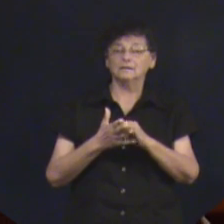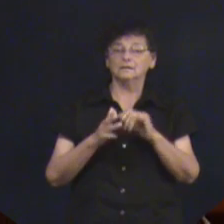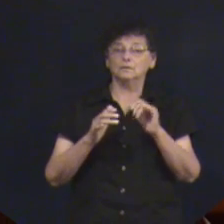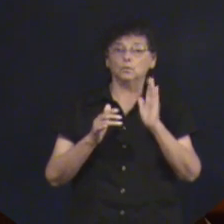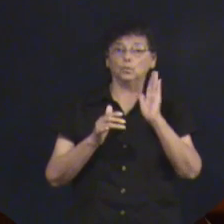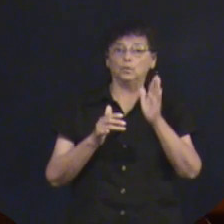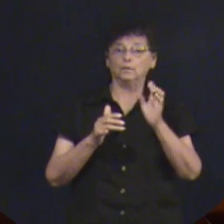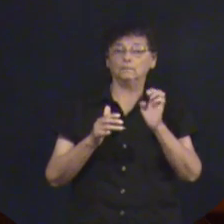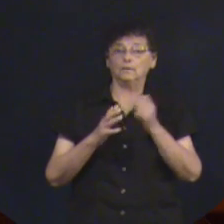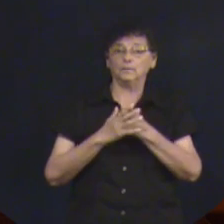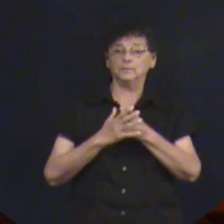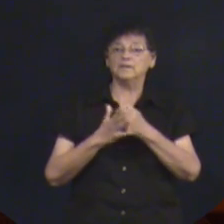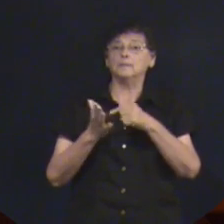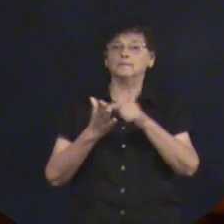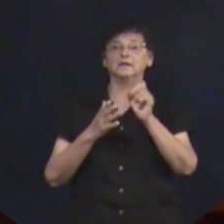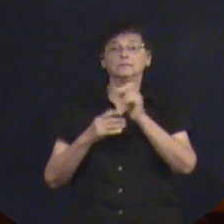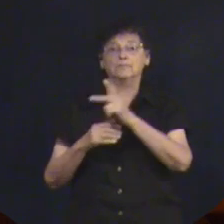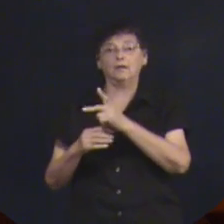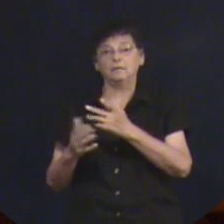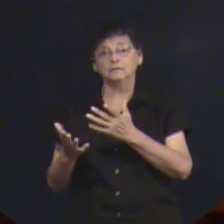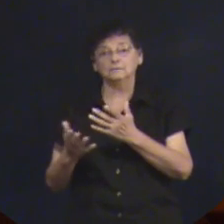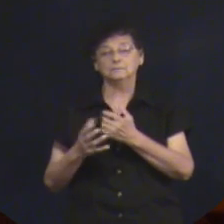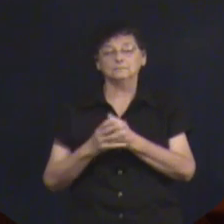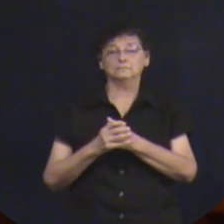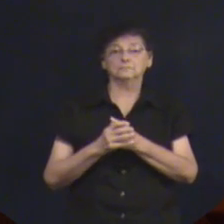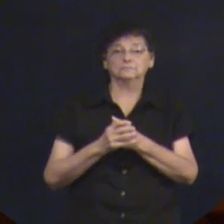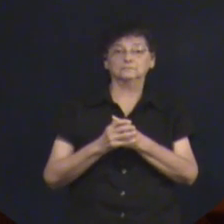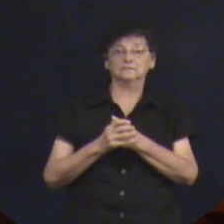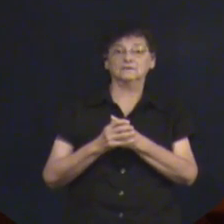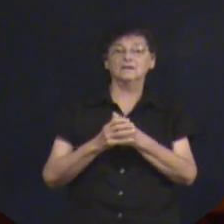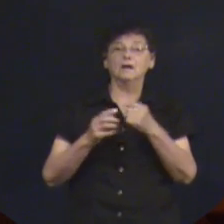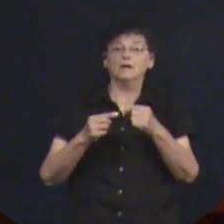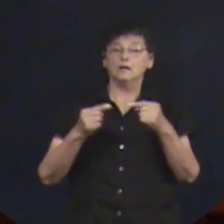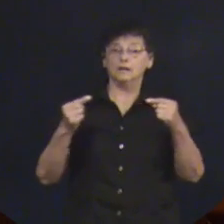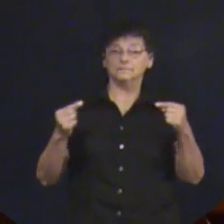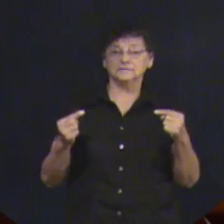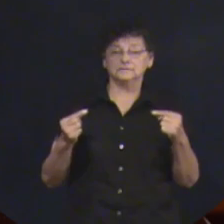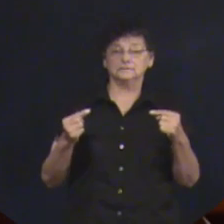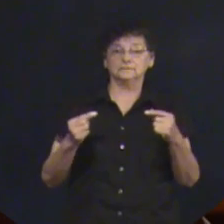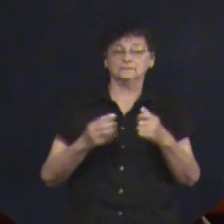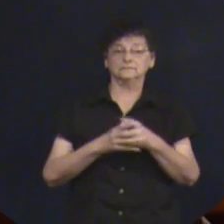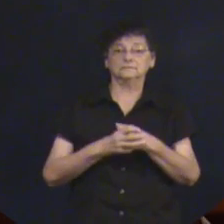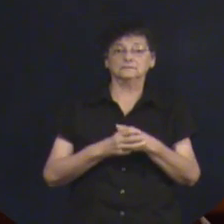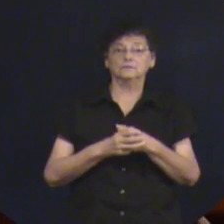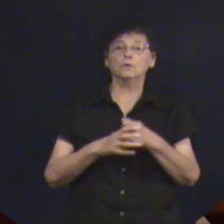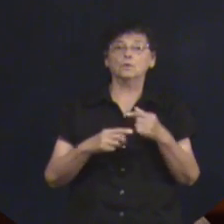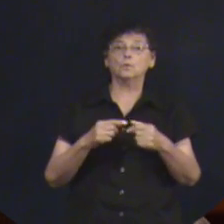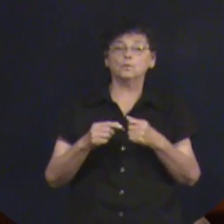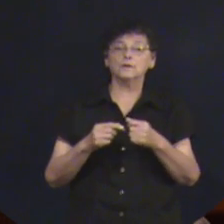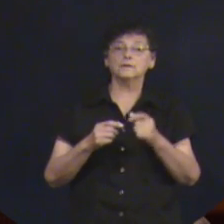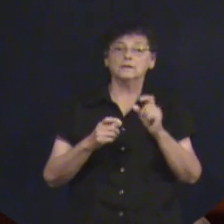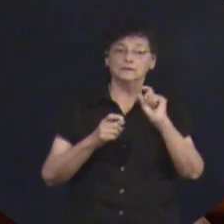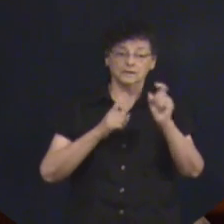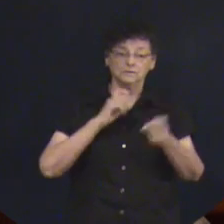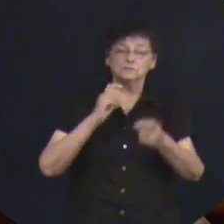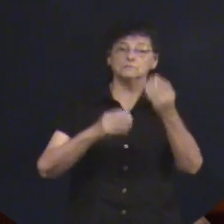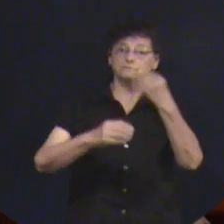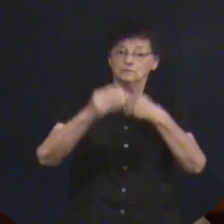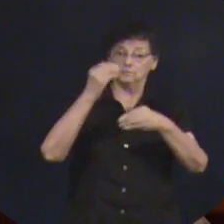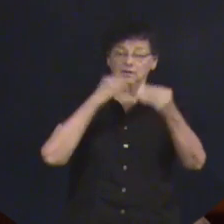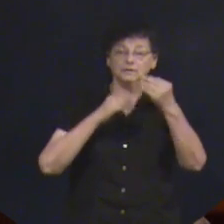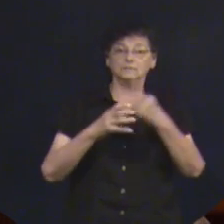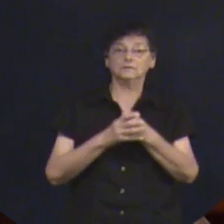quedarás recompensado. Al contrario, cuando des un